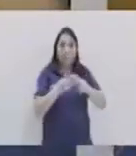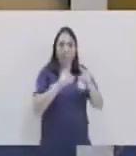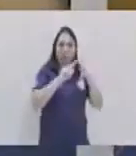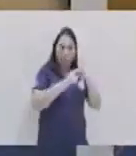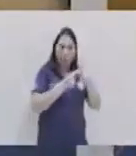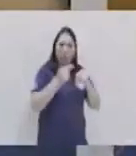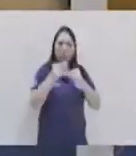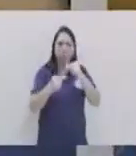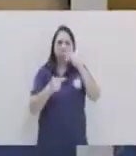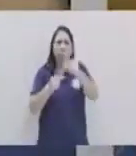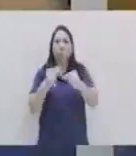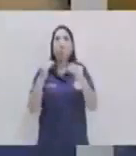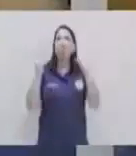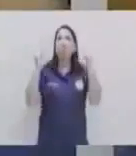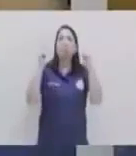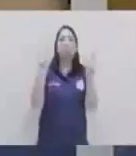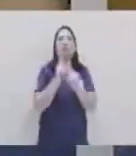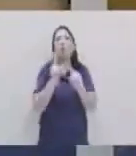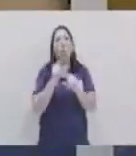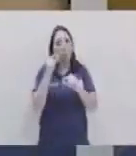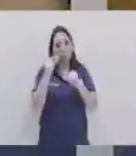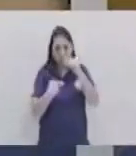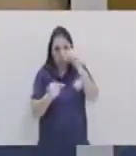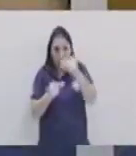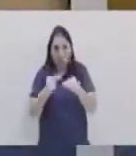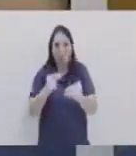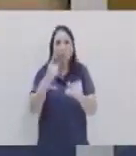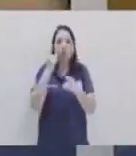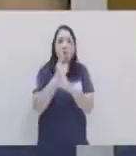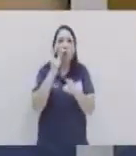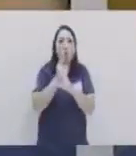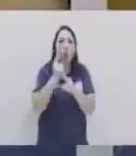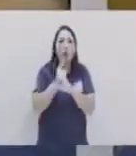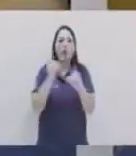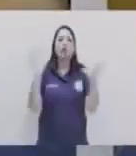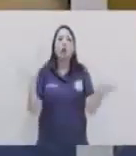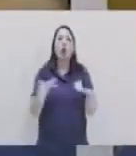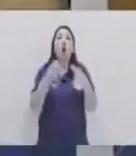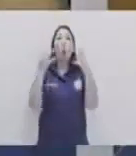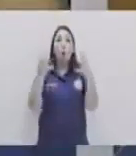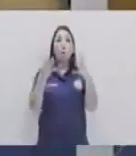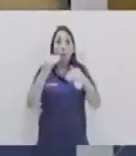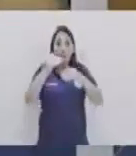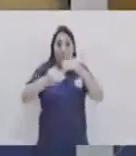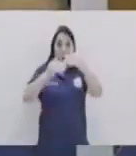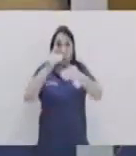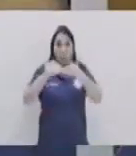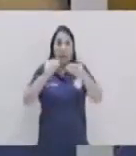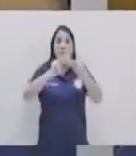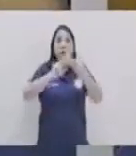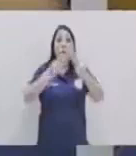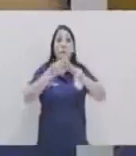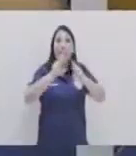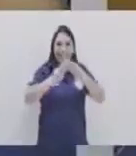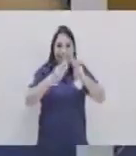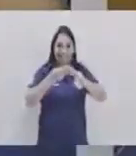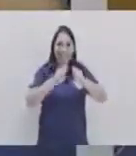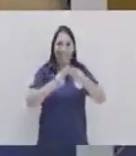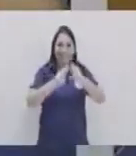comenzar de poco en poco para poder entender de manera correcta cómo funciona los fenómenos